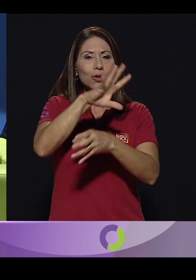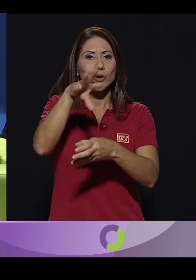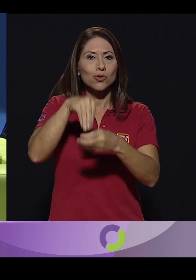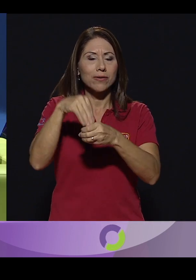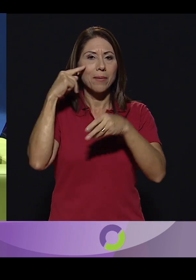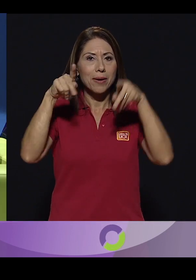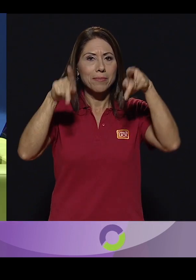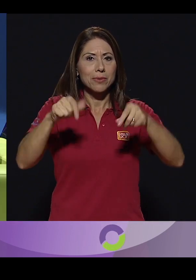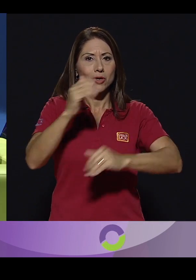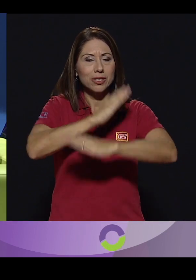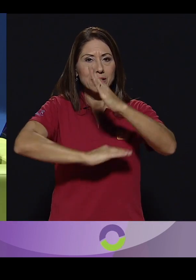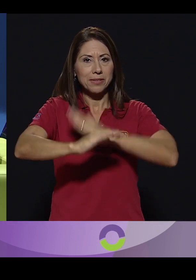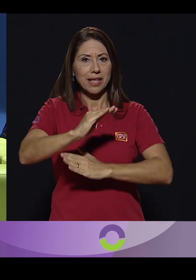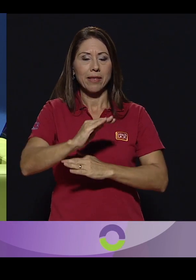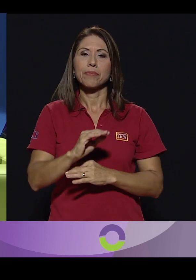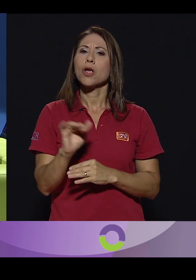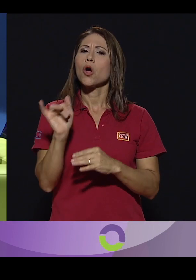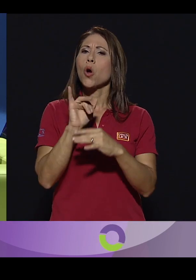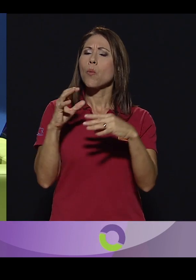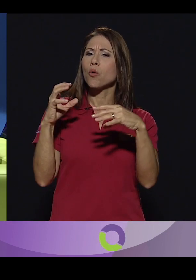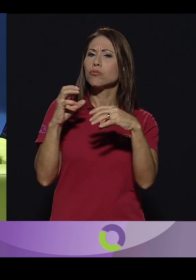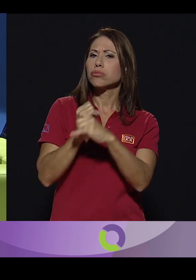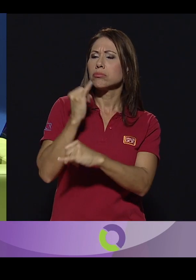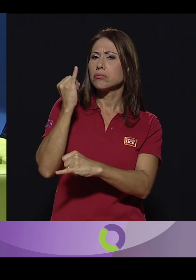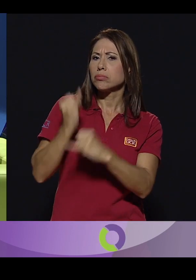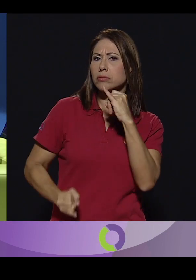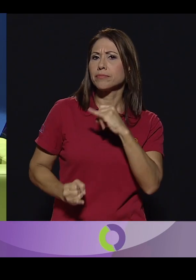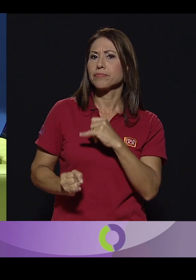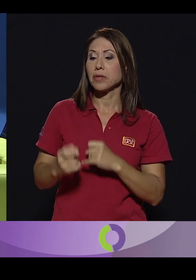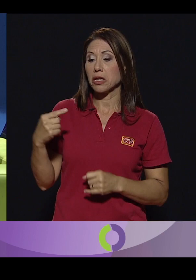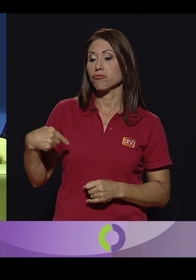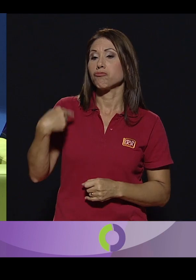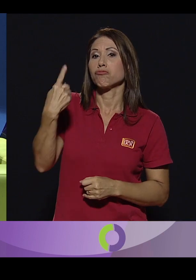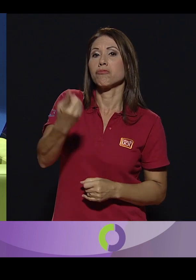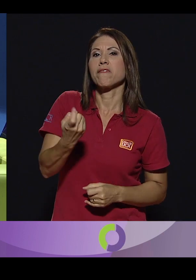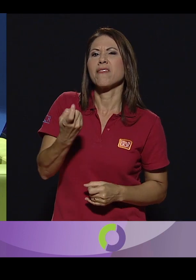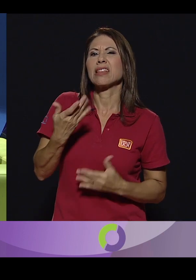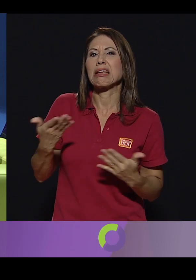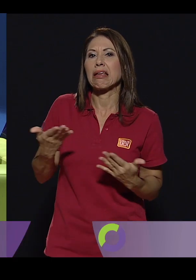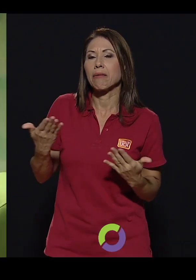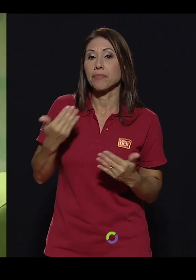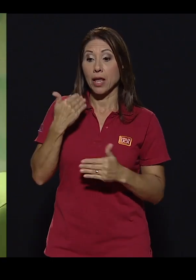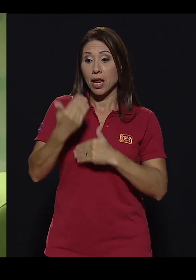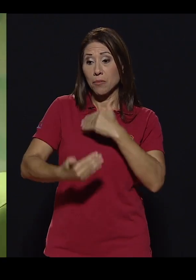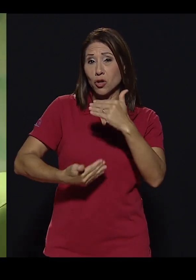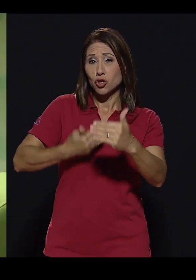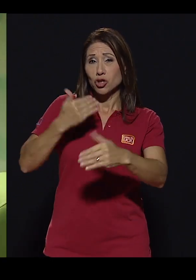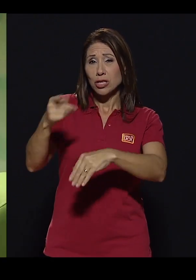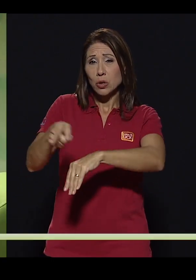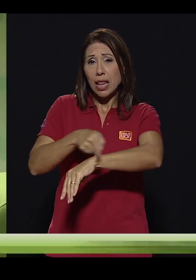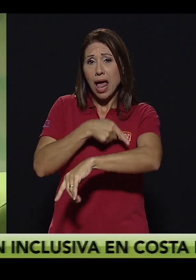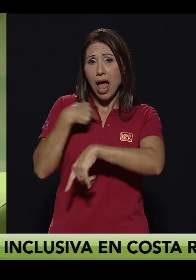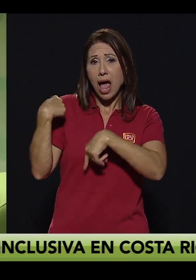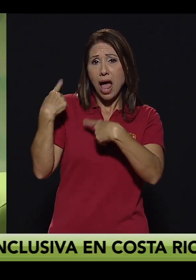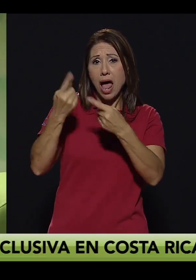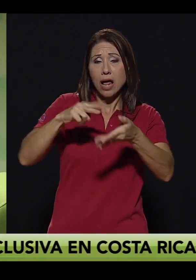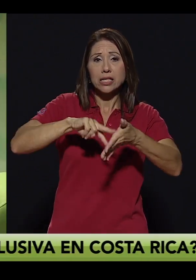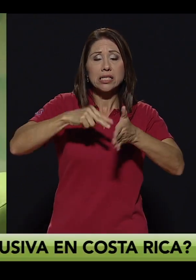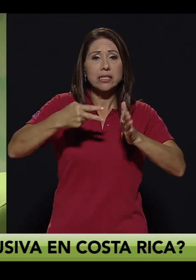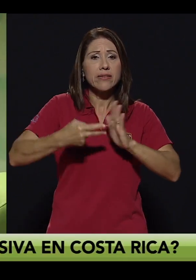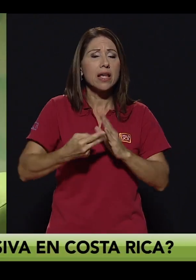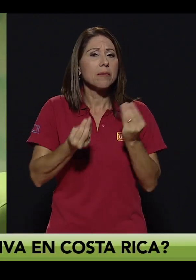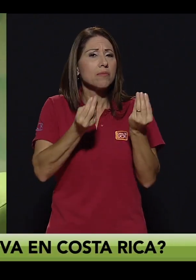de la manera de conclusión cuál es el siguiente paso que tenemos que dar el proceso es largo implica